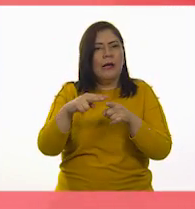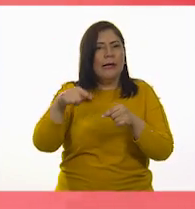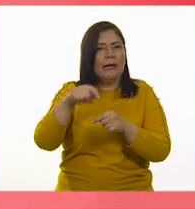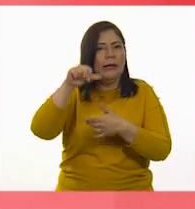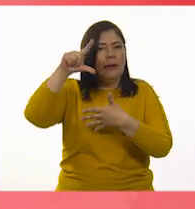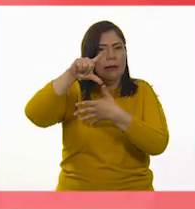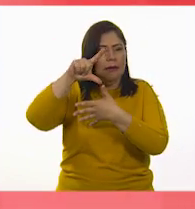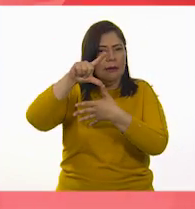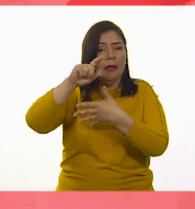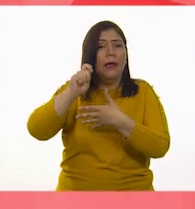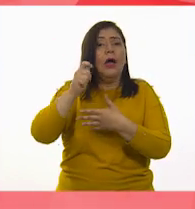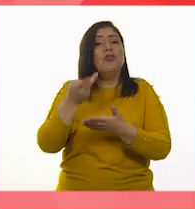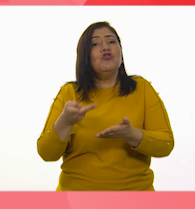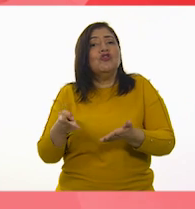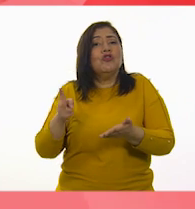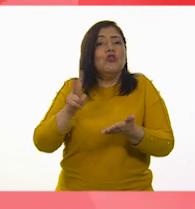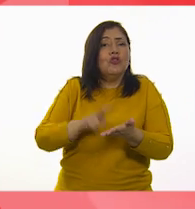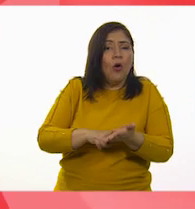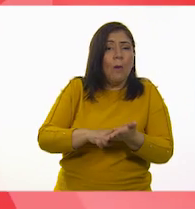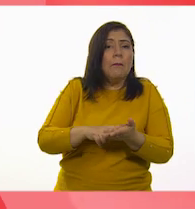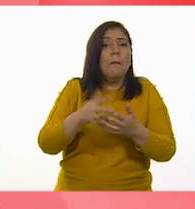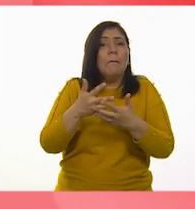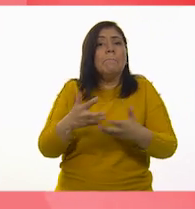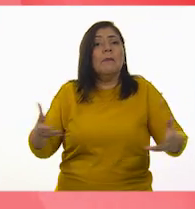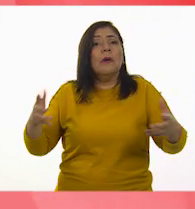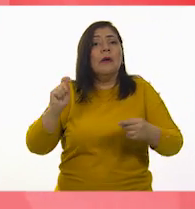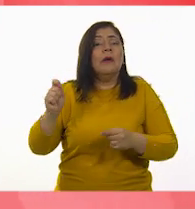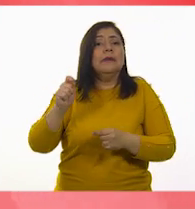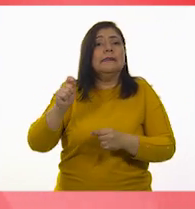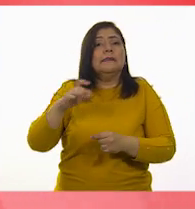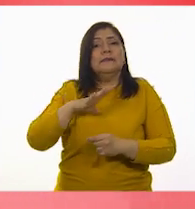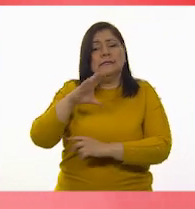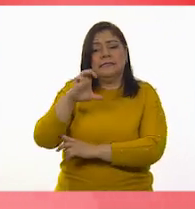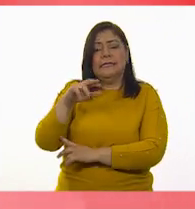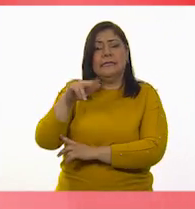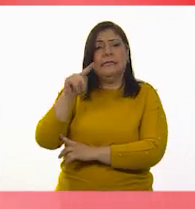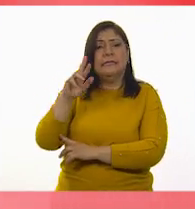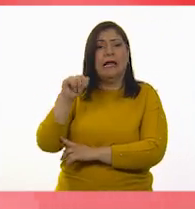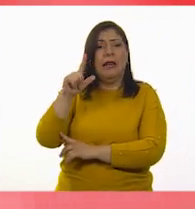extensión es el doble que la de Central Park, en Nueva York.